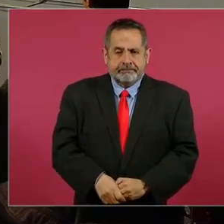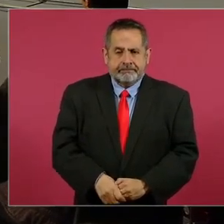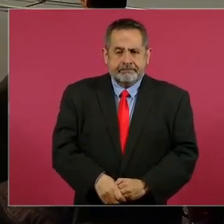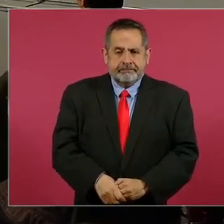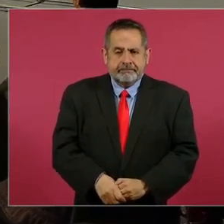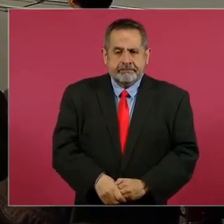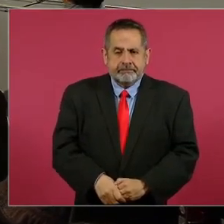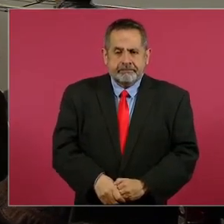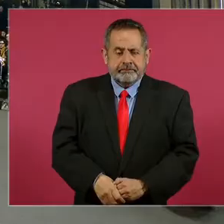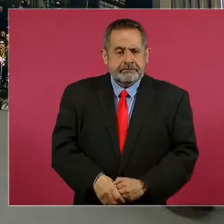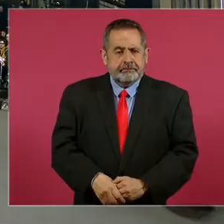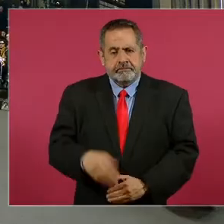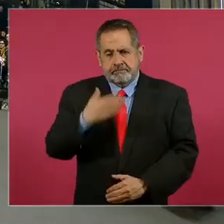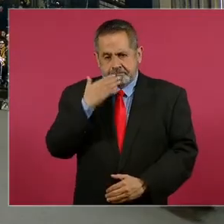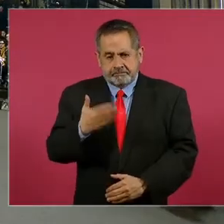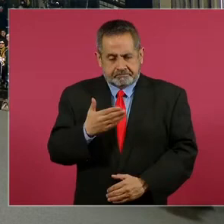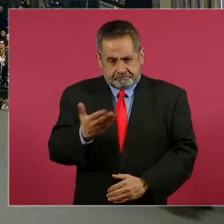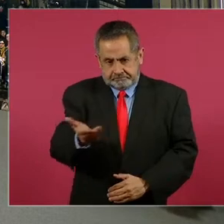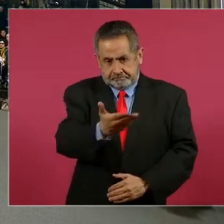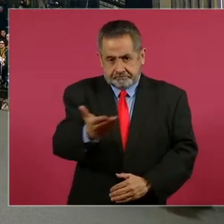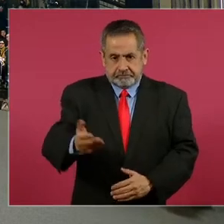Muy bien, pues vamos adelante.